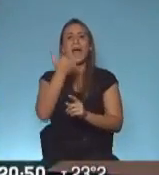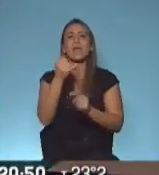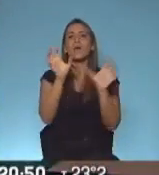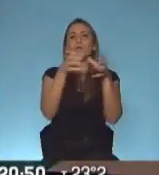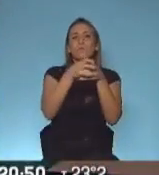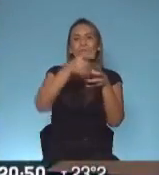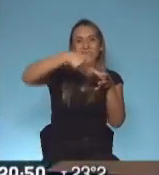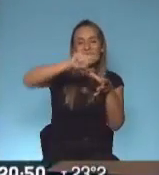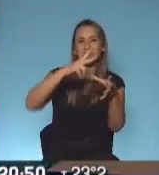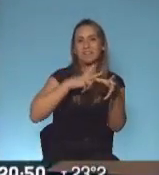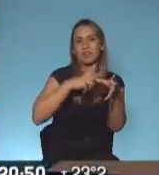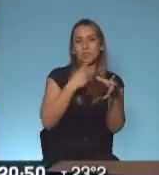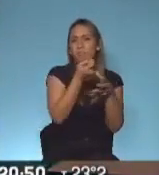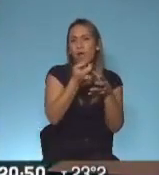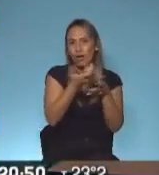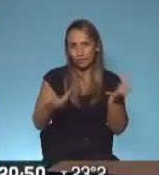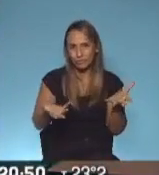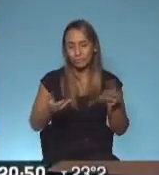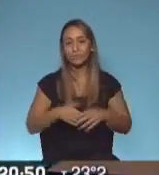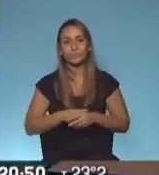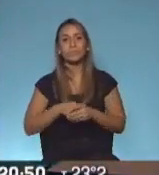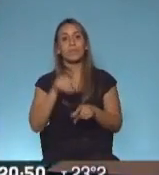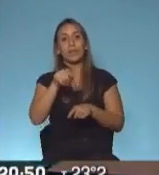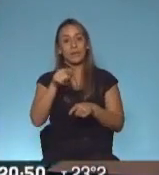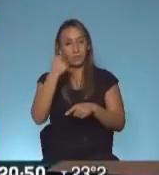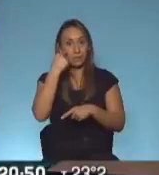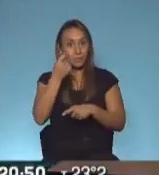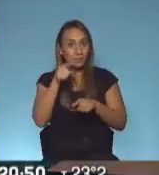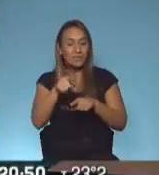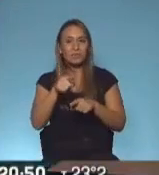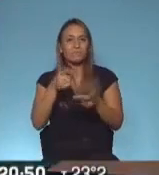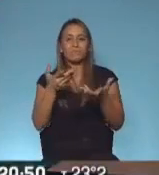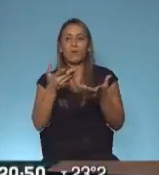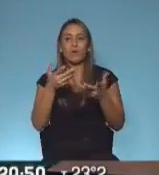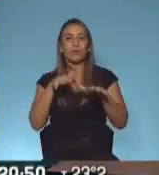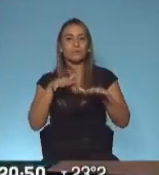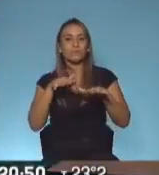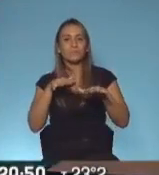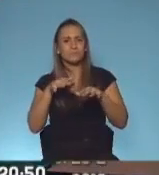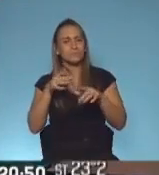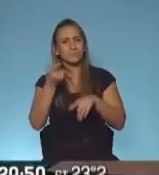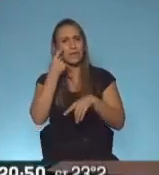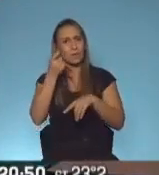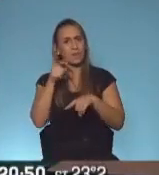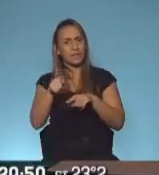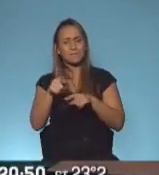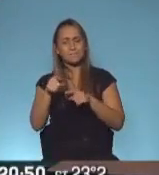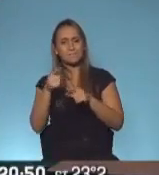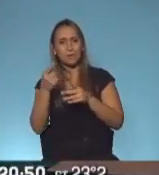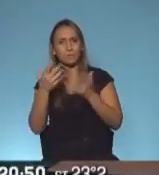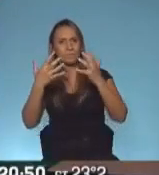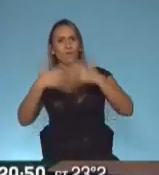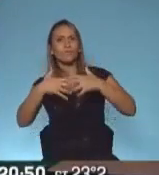persona, pero lo que vemos es esto, qué mal que funciona, o qué obsceno de mal que funciona, que una sola